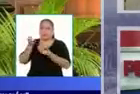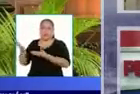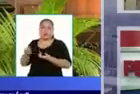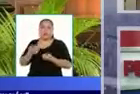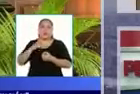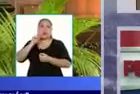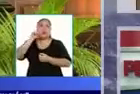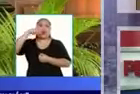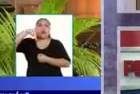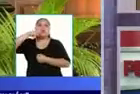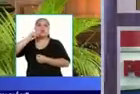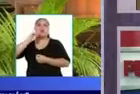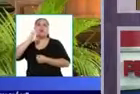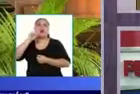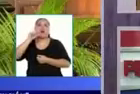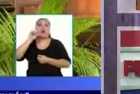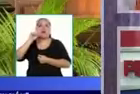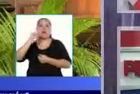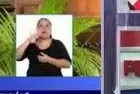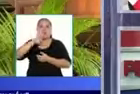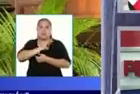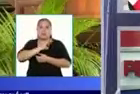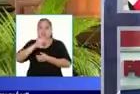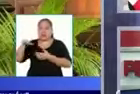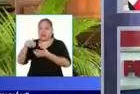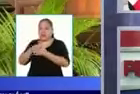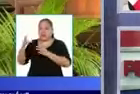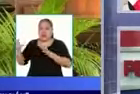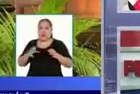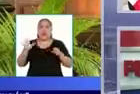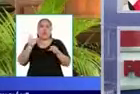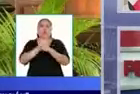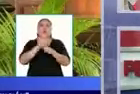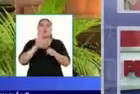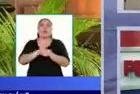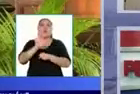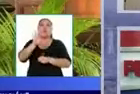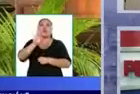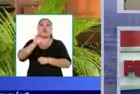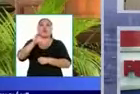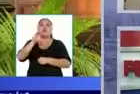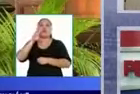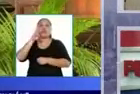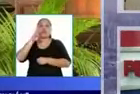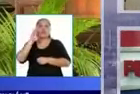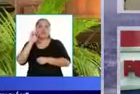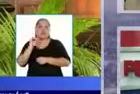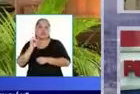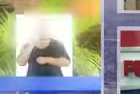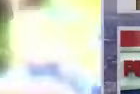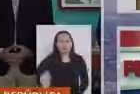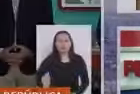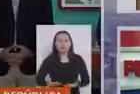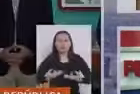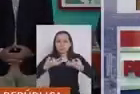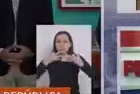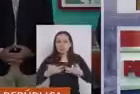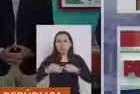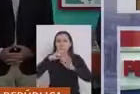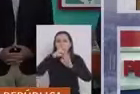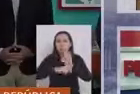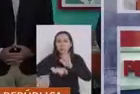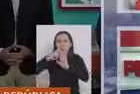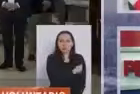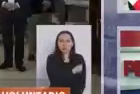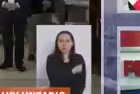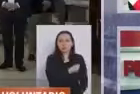¿Qué mensaje les enviaría usted además? Bueno, la situación es, a pesar de que estamos calificados